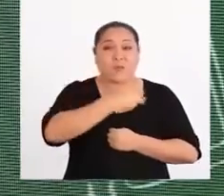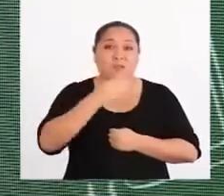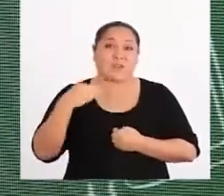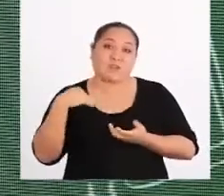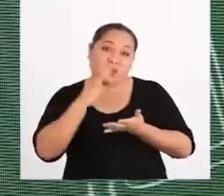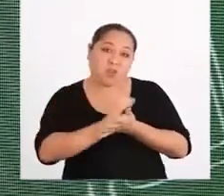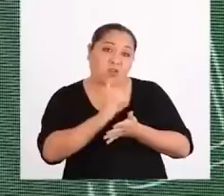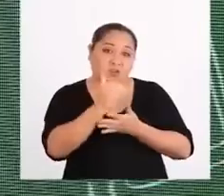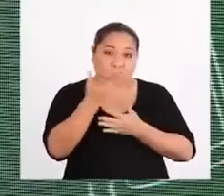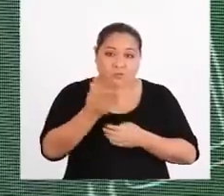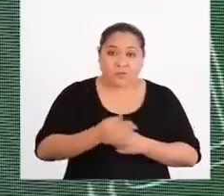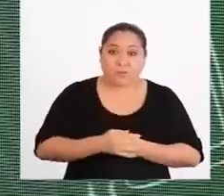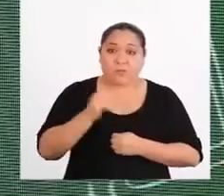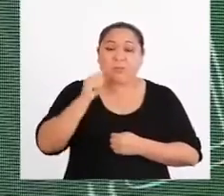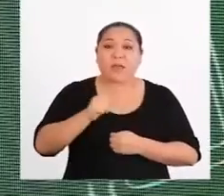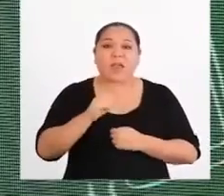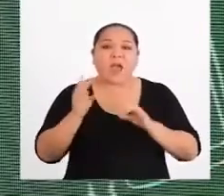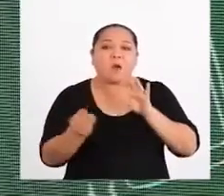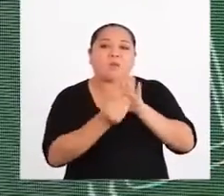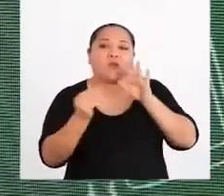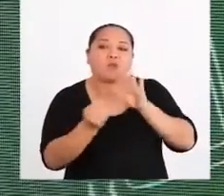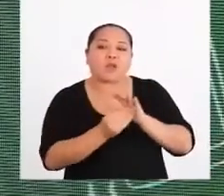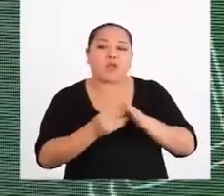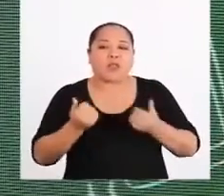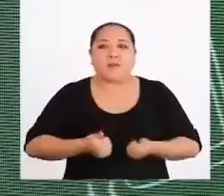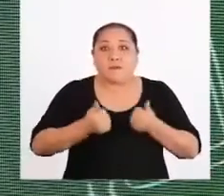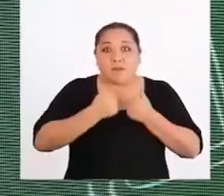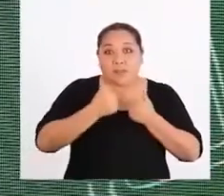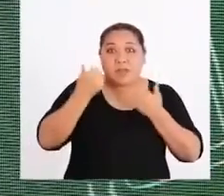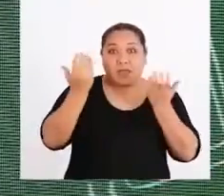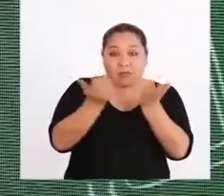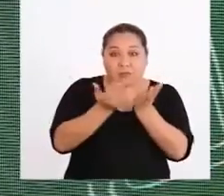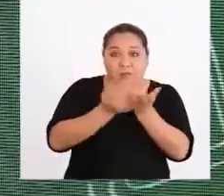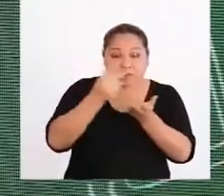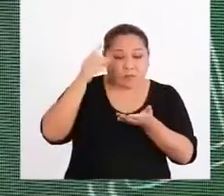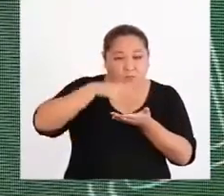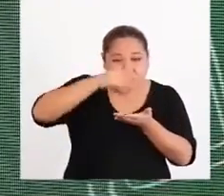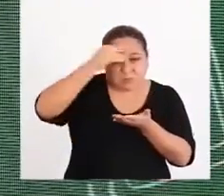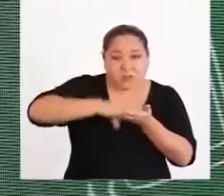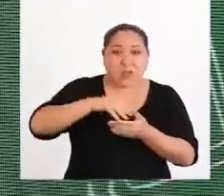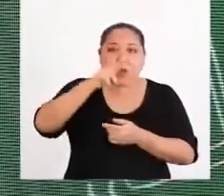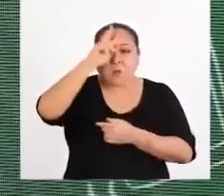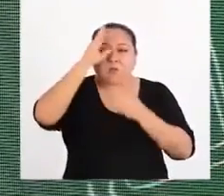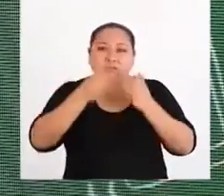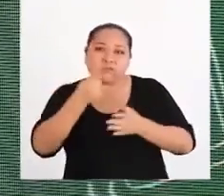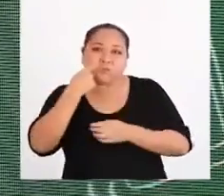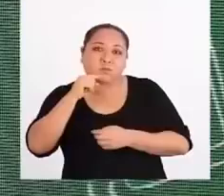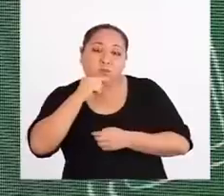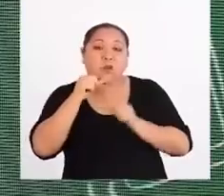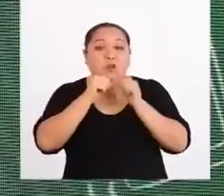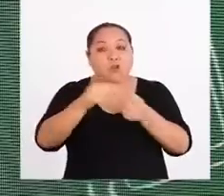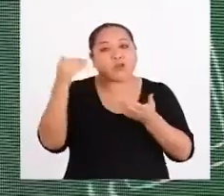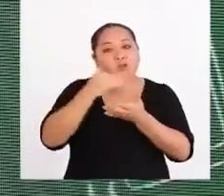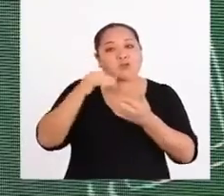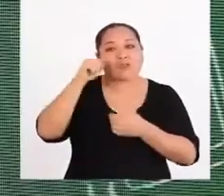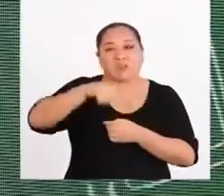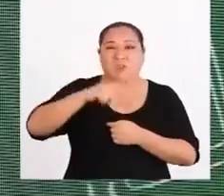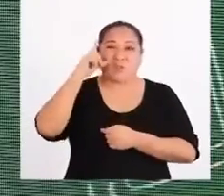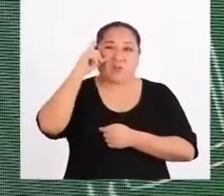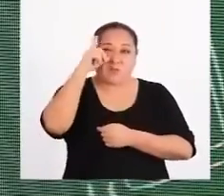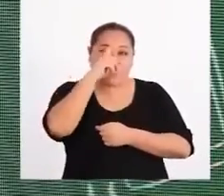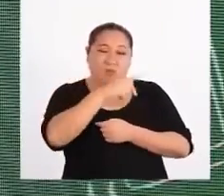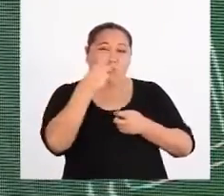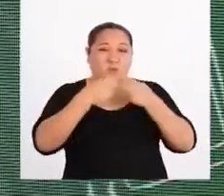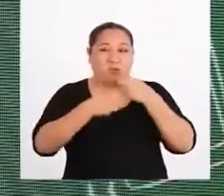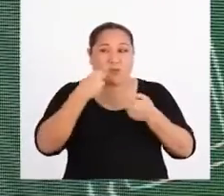iniciativa del Ministerio de Educación para complementar la vivencia escolar de los peruanos y peruanas que todavía están estudiando ante las